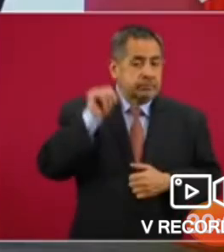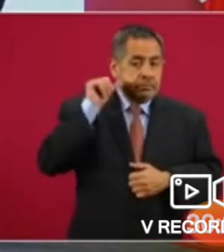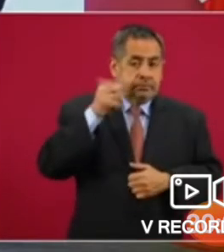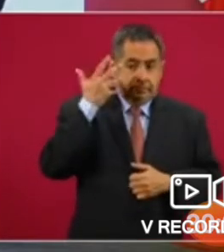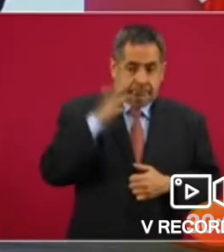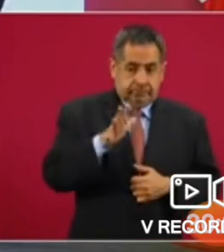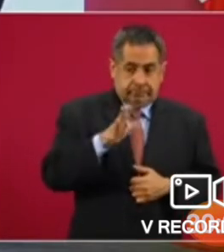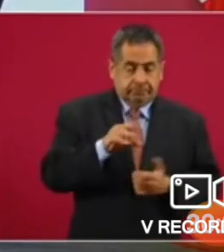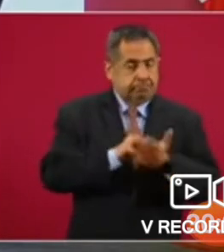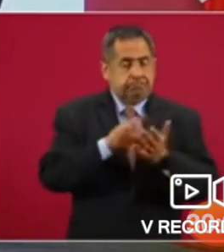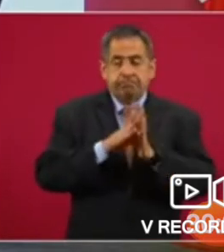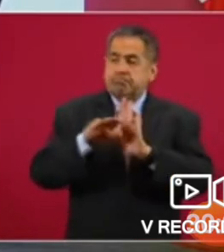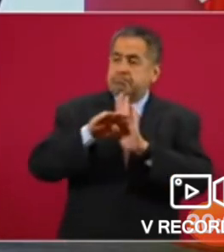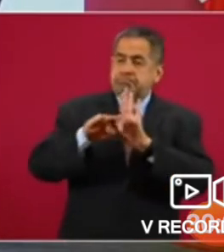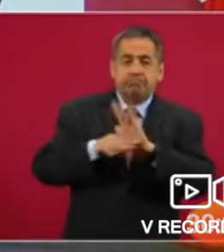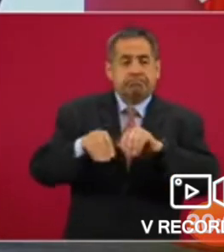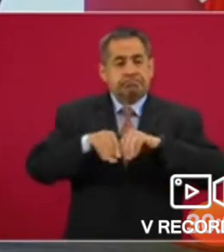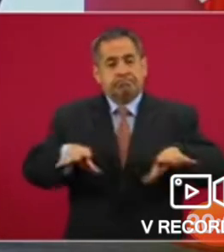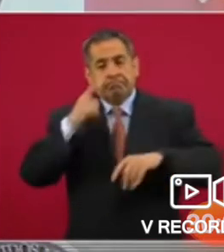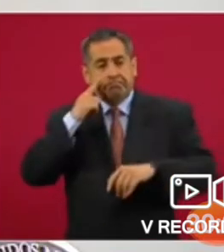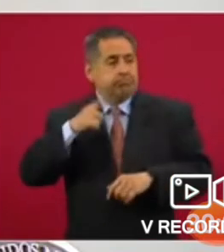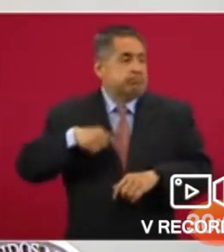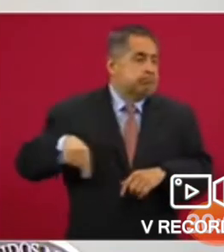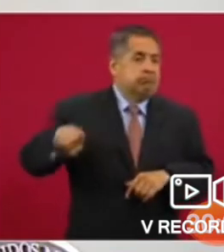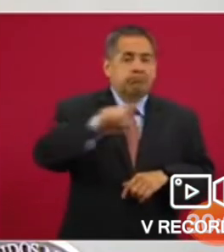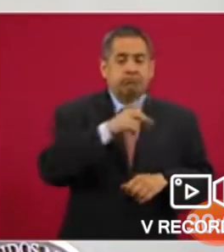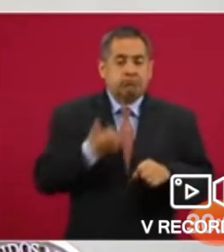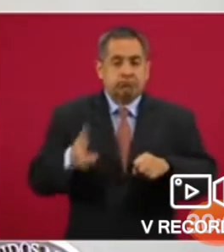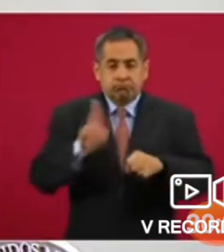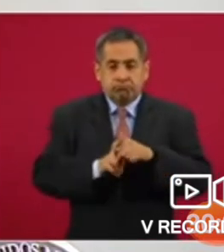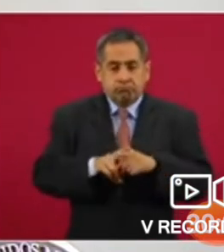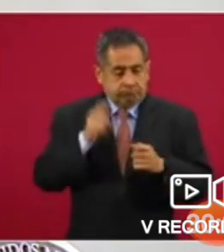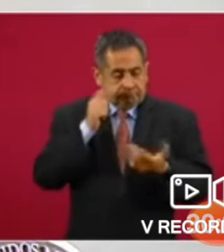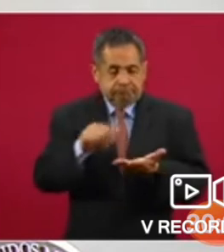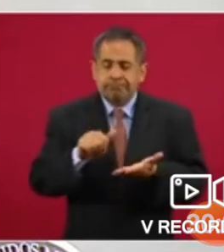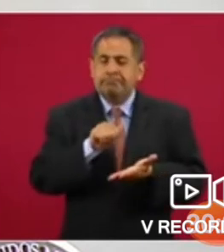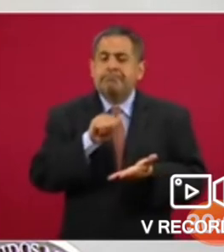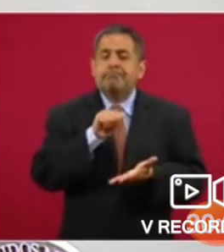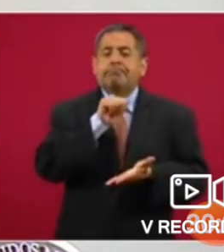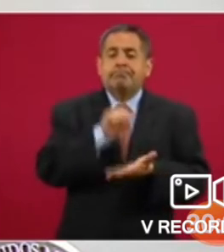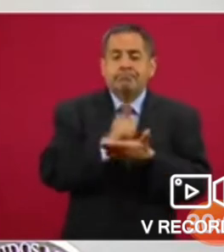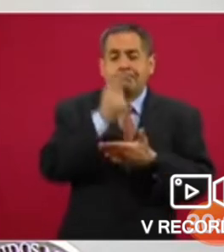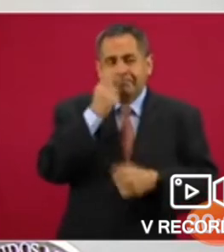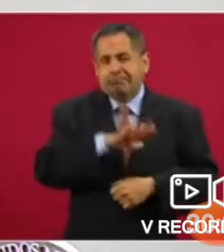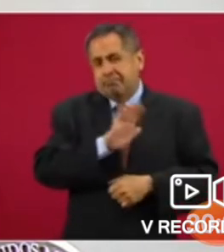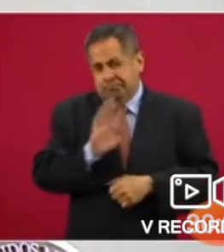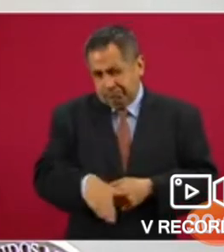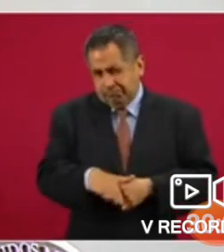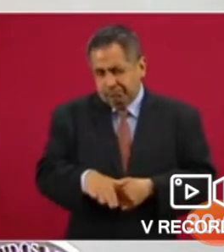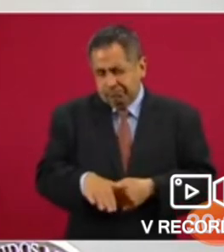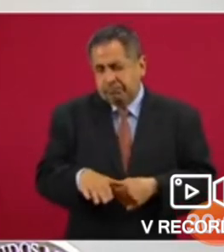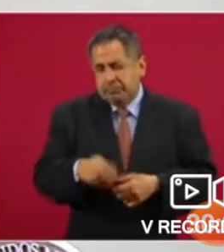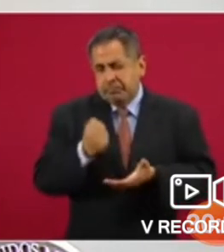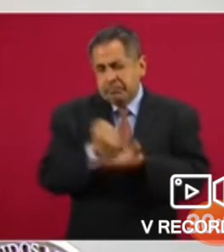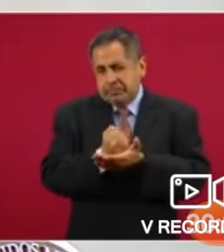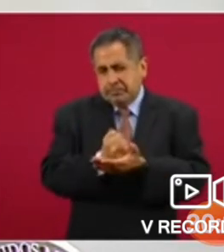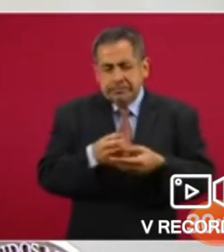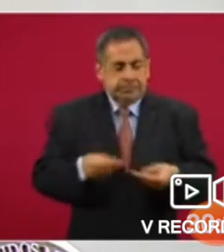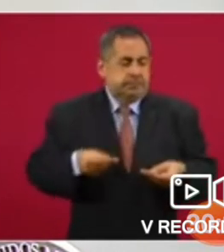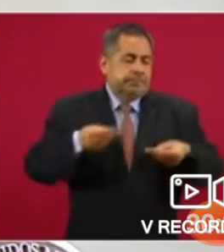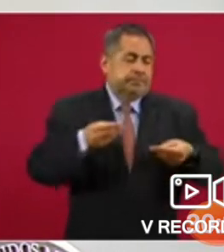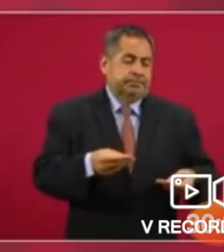estableció una guía técnica para el correcto llenado del certificado de defunción, en su momento lo presentamos,